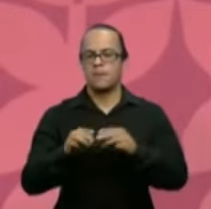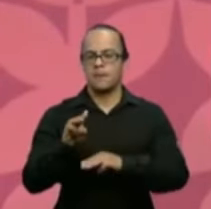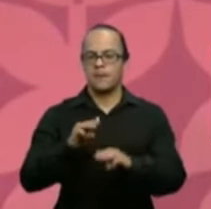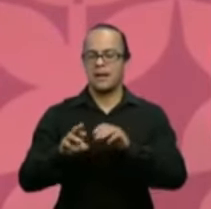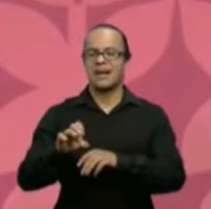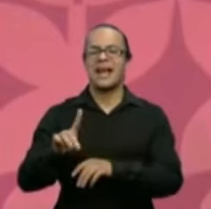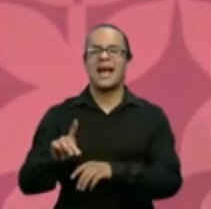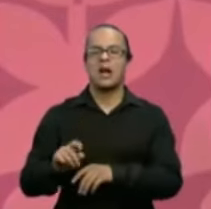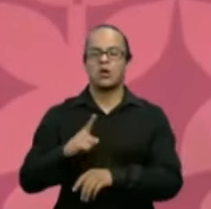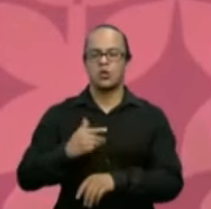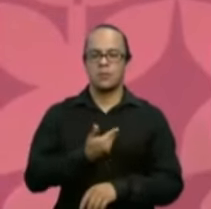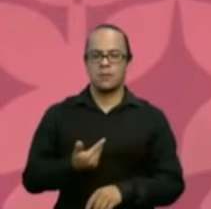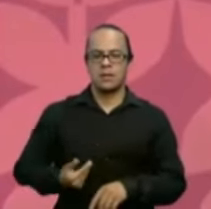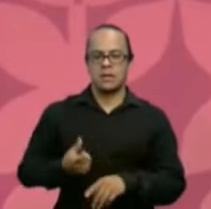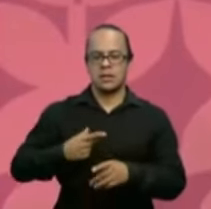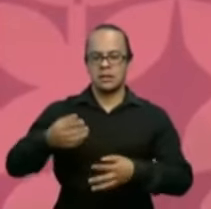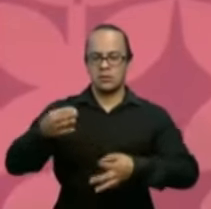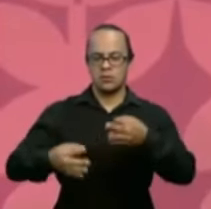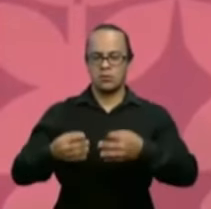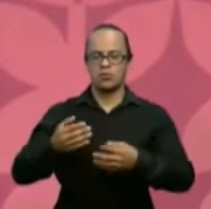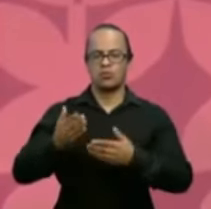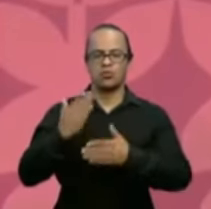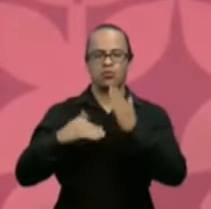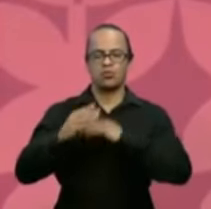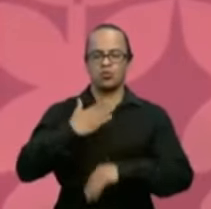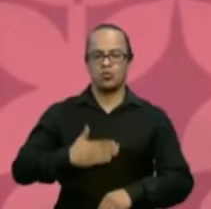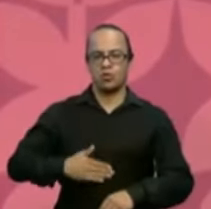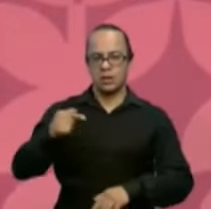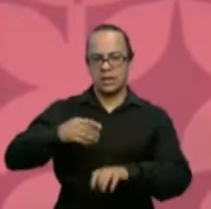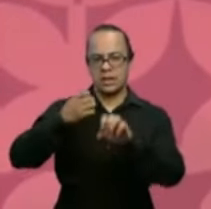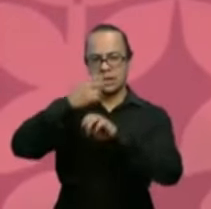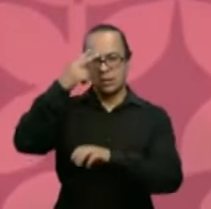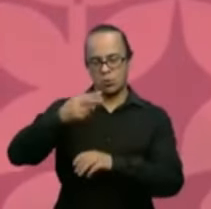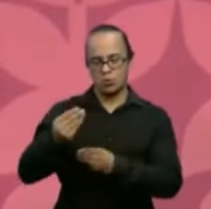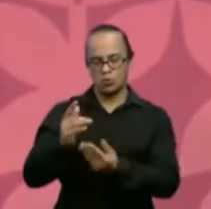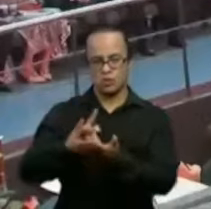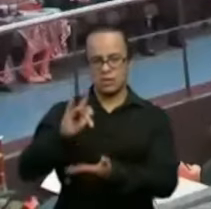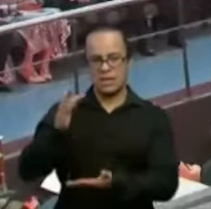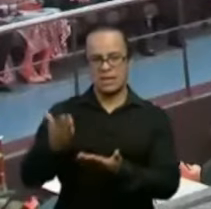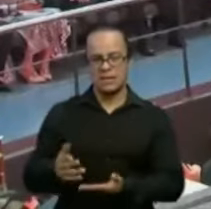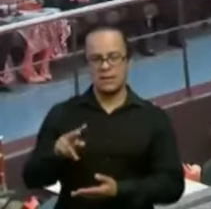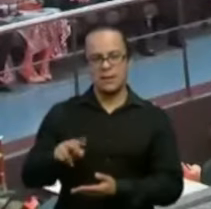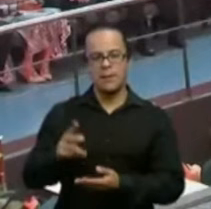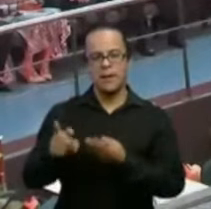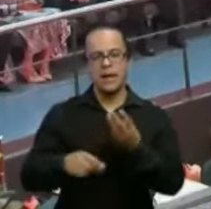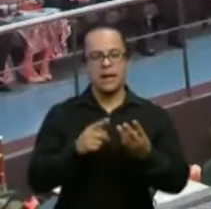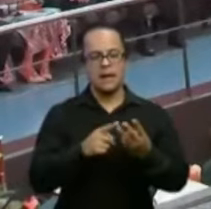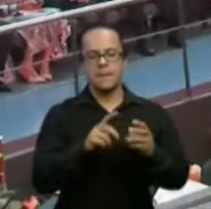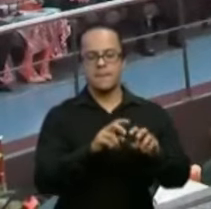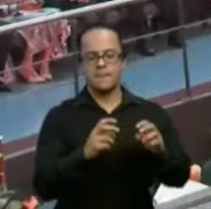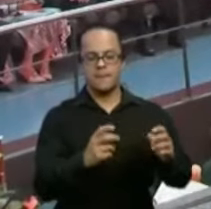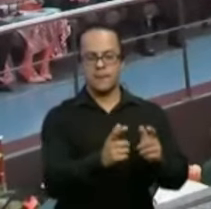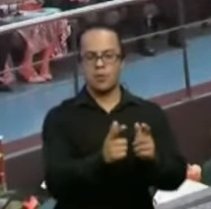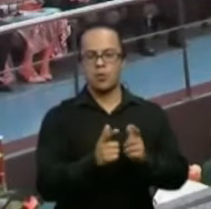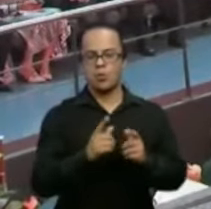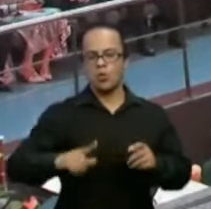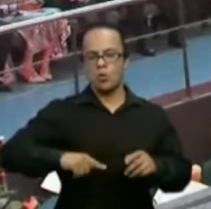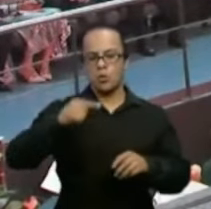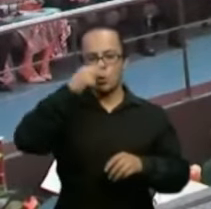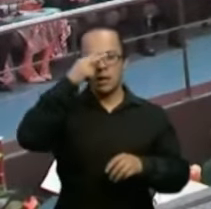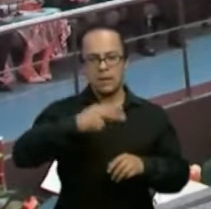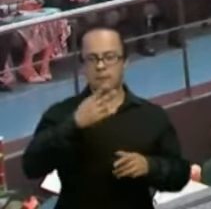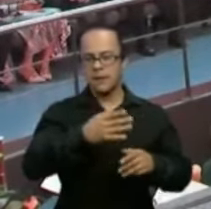Sodi Cuellar, presidente del Tribunal Superior de Justicia del Estado, muchas gracias por estar aquí. Miembros del Gabinete del Gobierno de